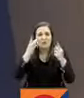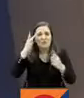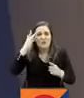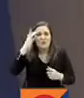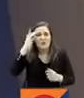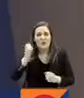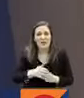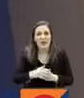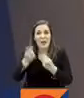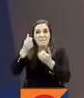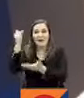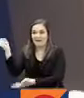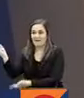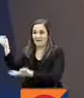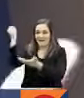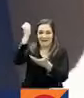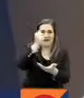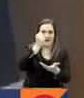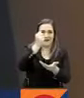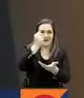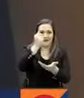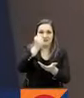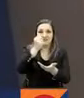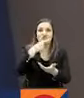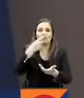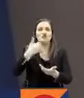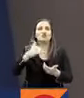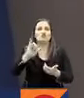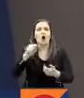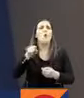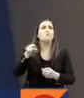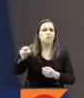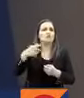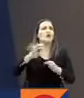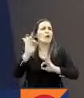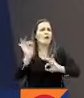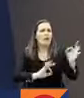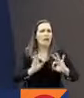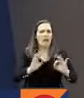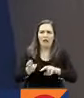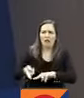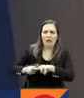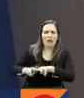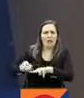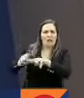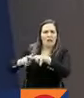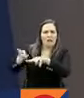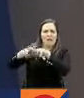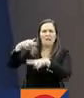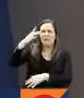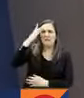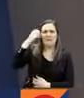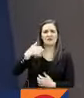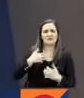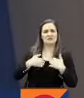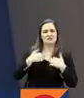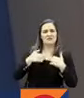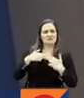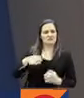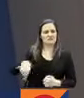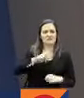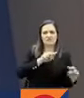plata aparece en las cuentas de ahorro, dizque ganando intereses. Esa es la angustia de la